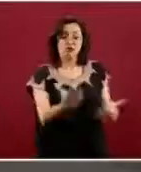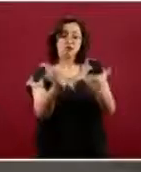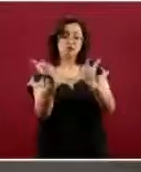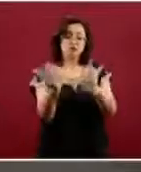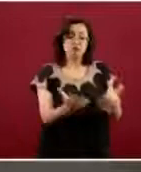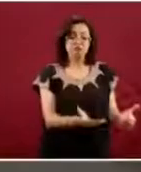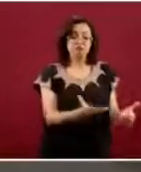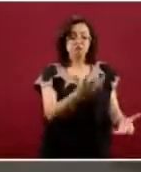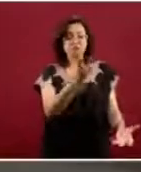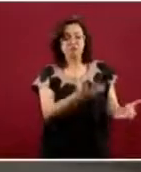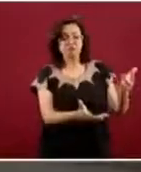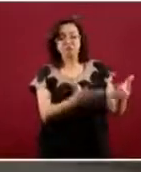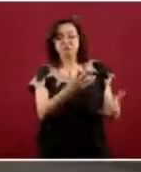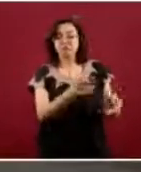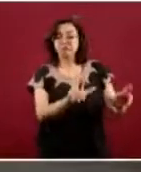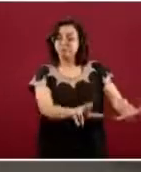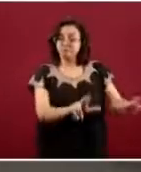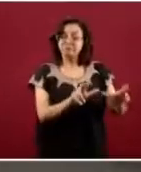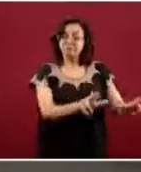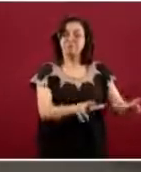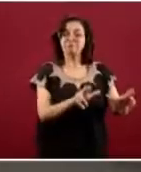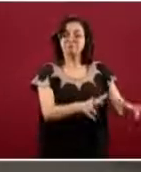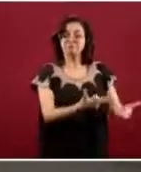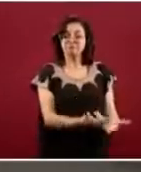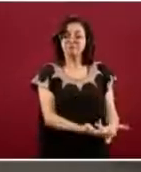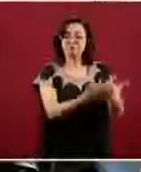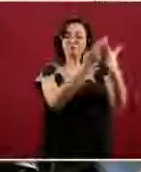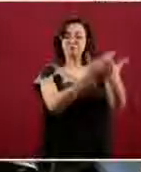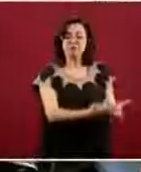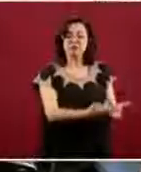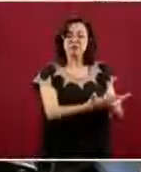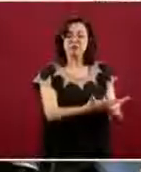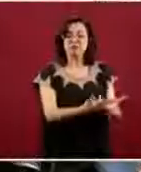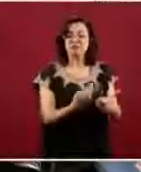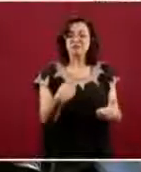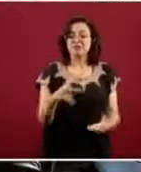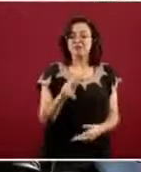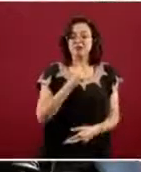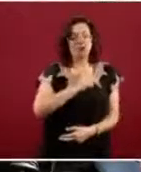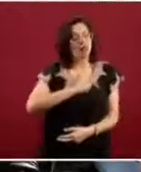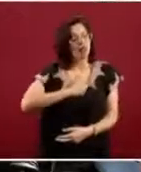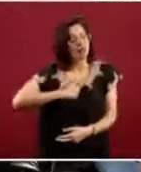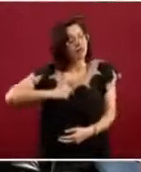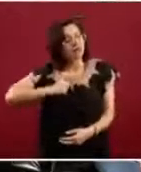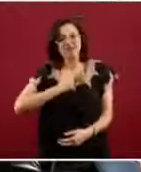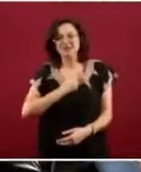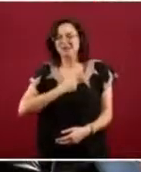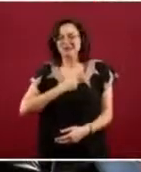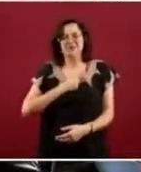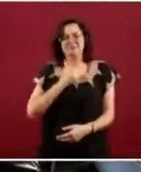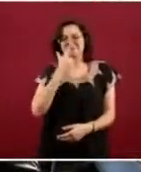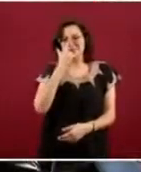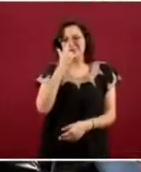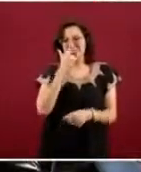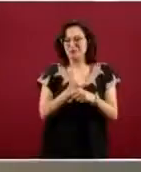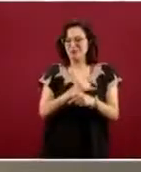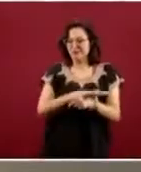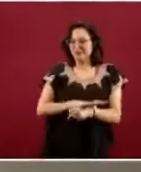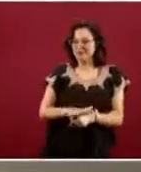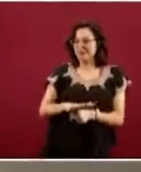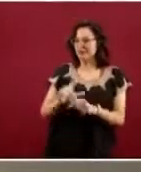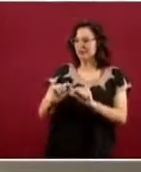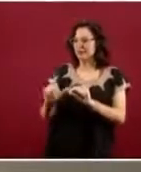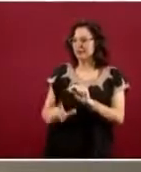demás. Pero trágicamente, y lo cual es indignante, México tiene a 50%